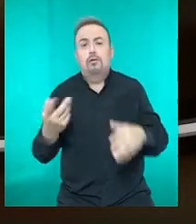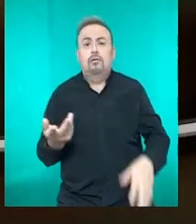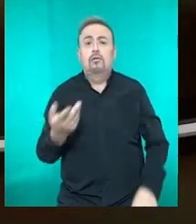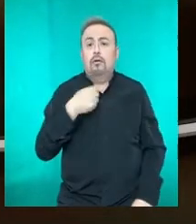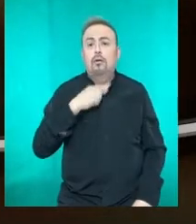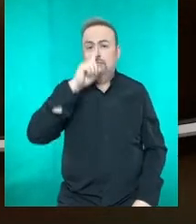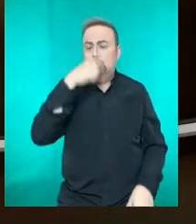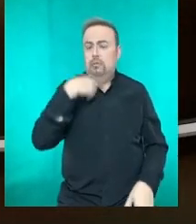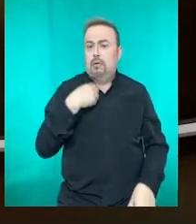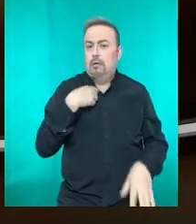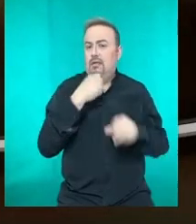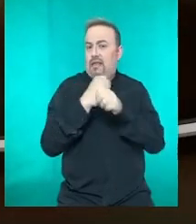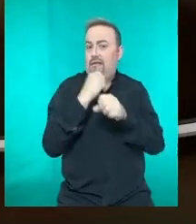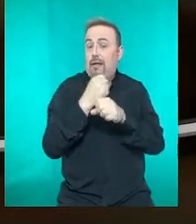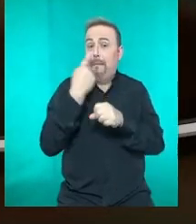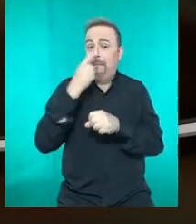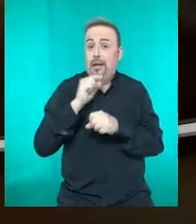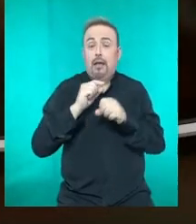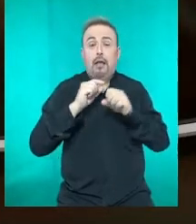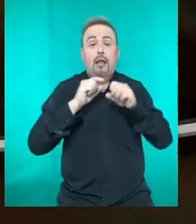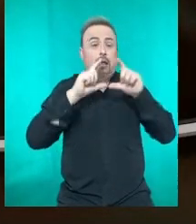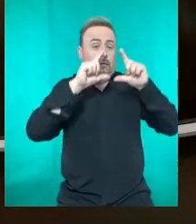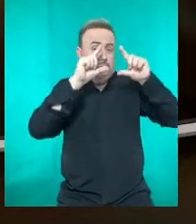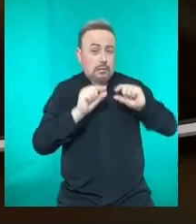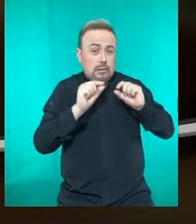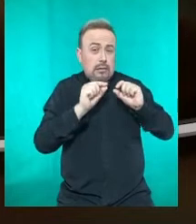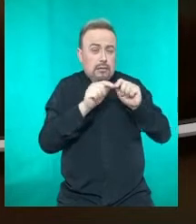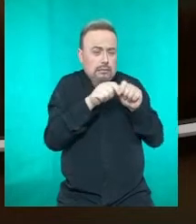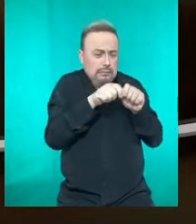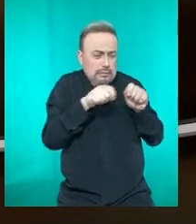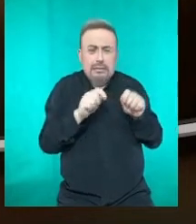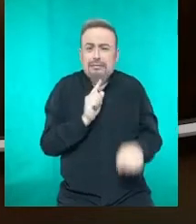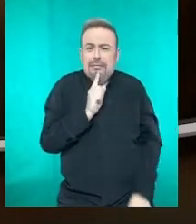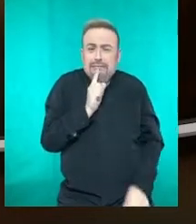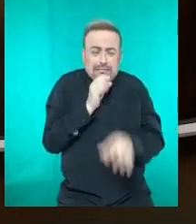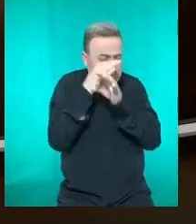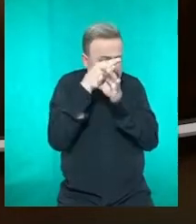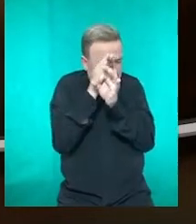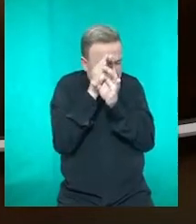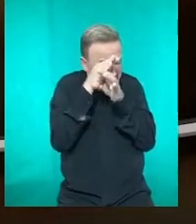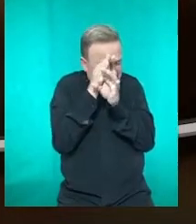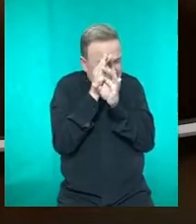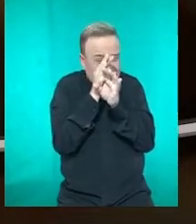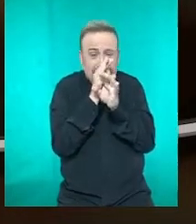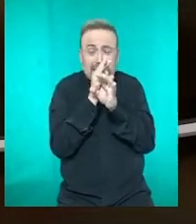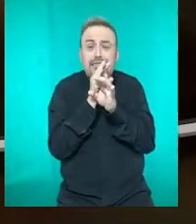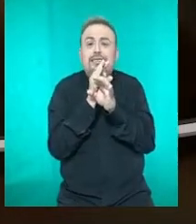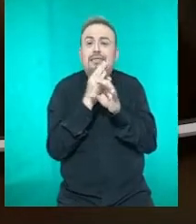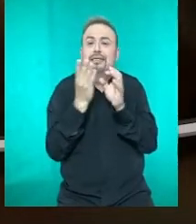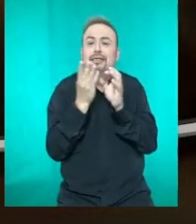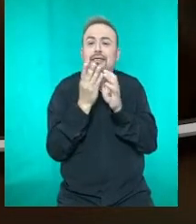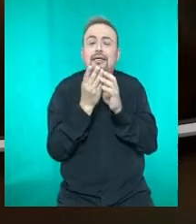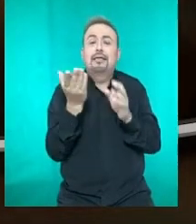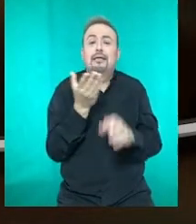escala mayormente, pero si disminuimos los tamaños y nos acercamos a tamaños muy, muy, muy colindantes con el tamaño